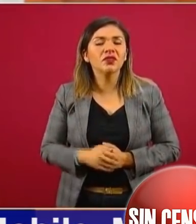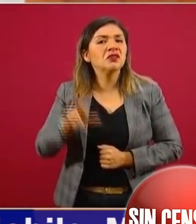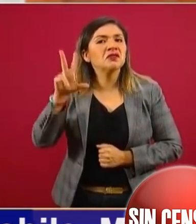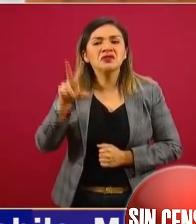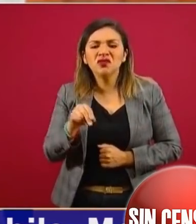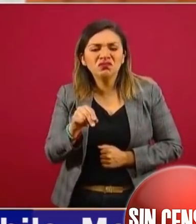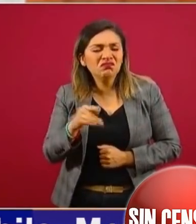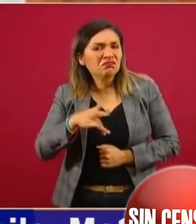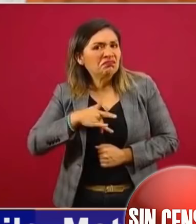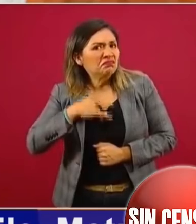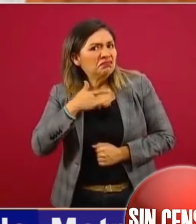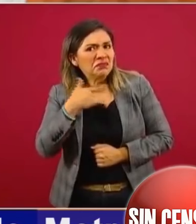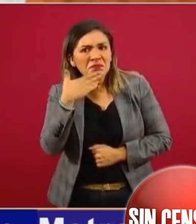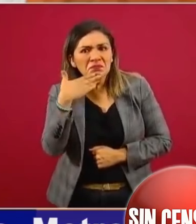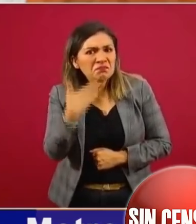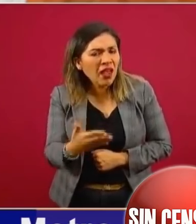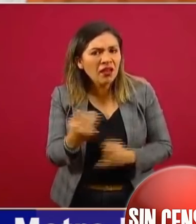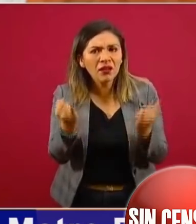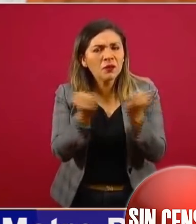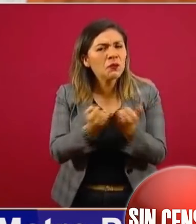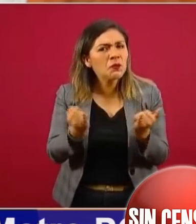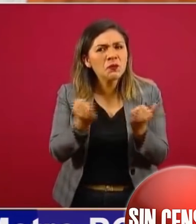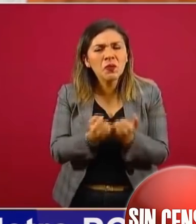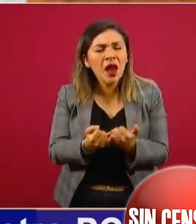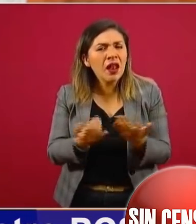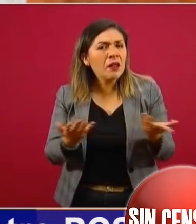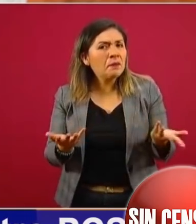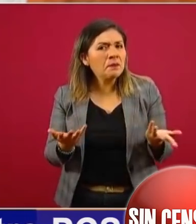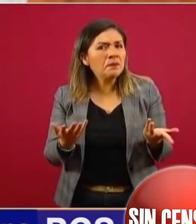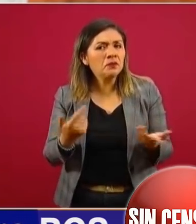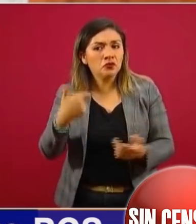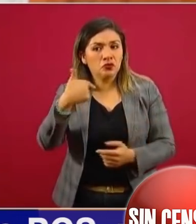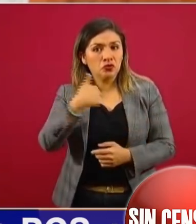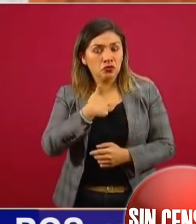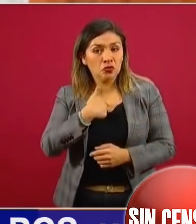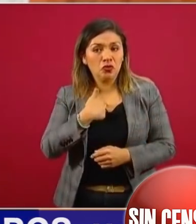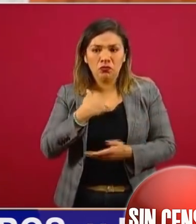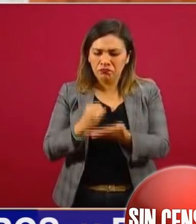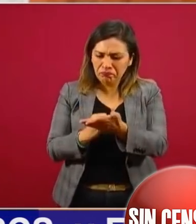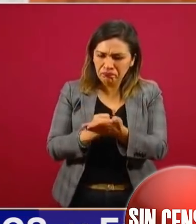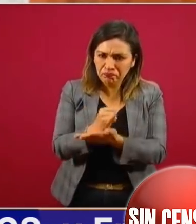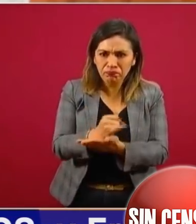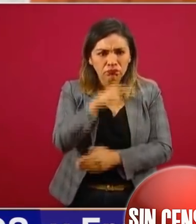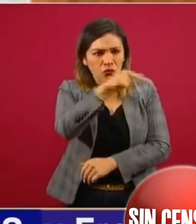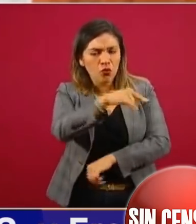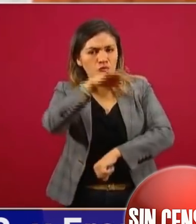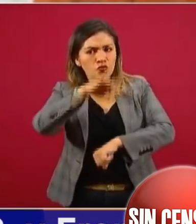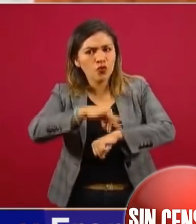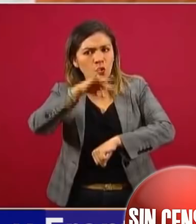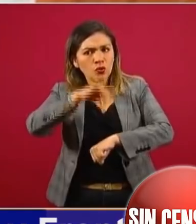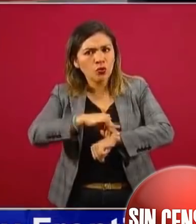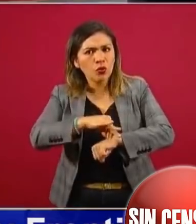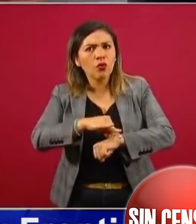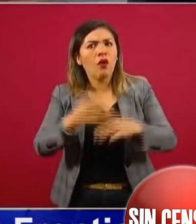agradó tampoco que tomáramos la decisión de que el doctor